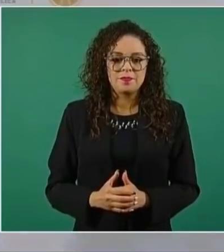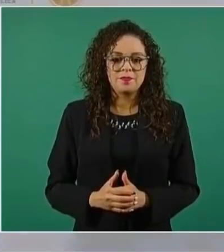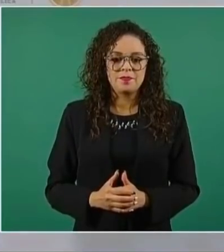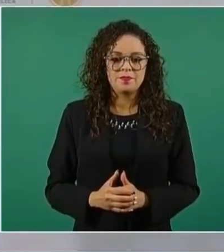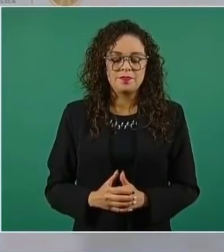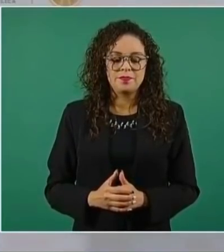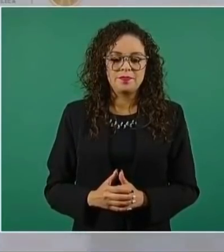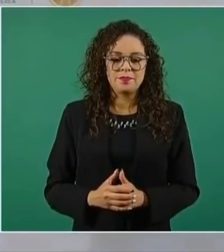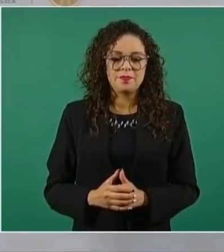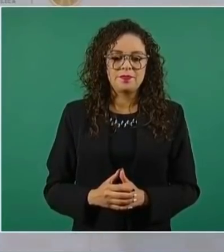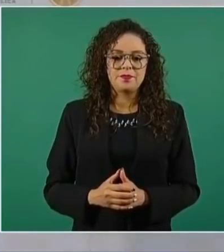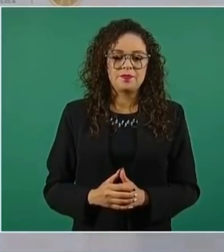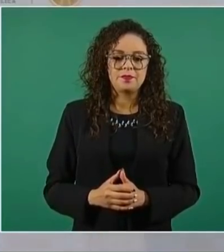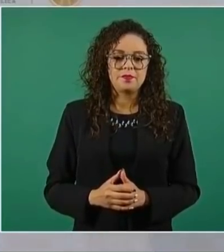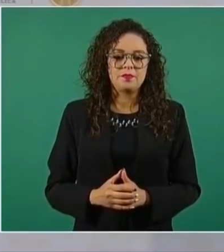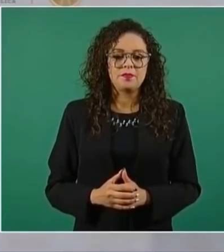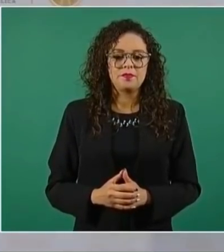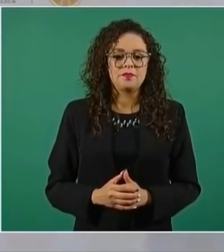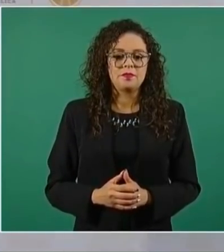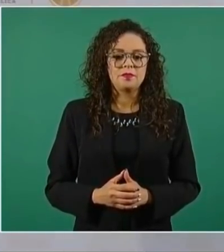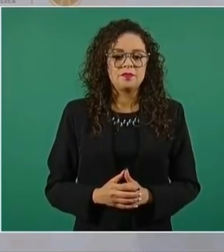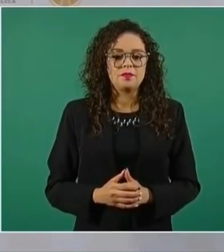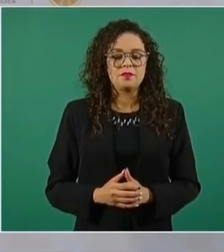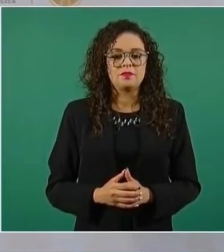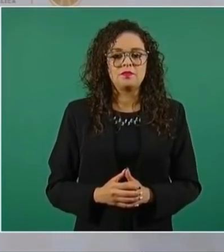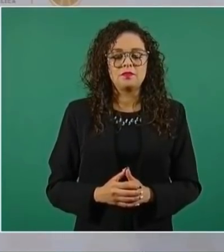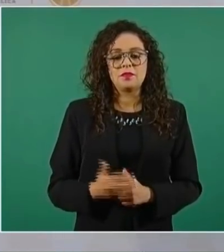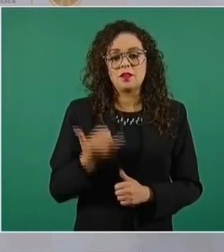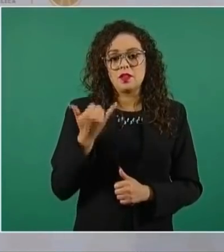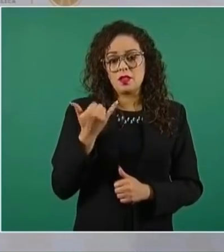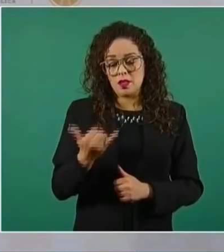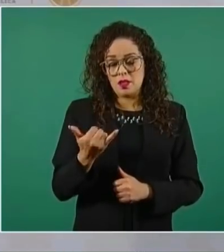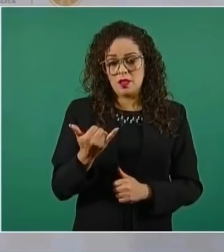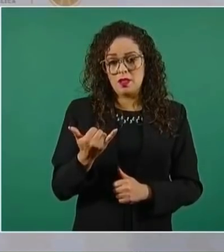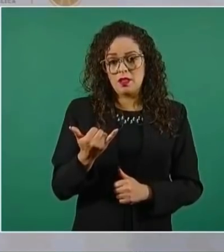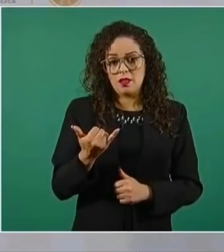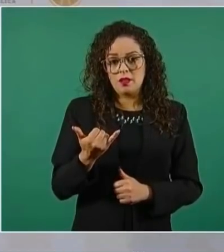están haciendo hermanos nuestros